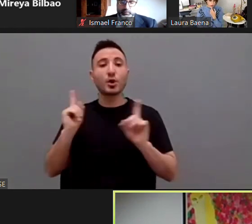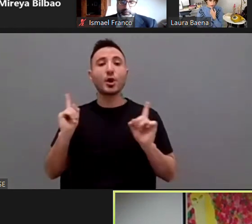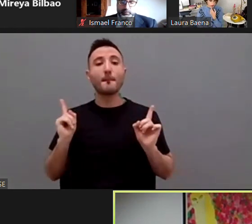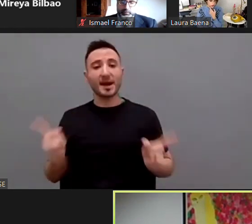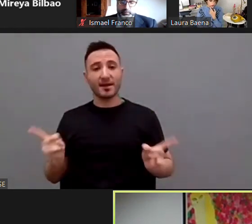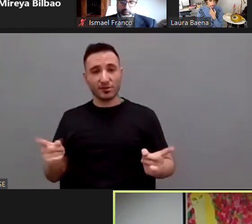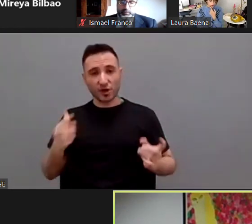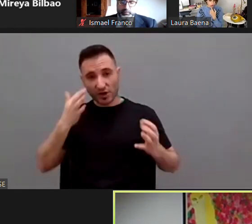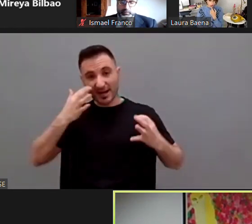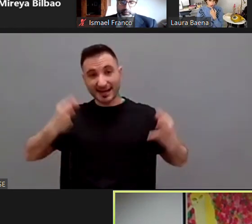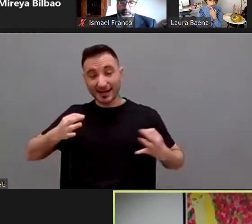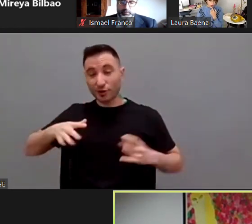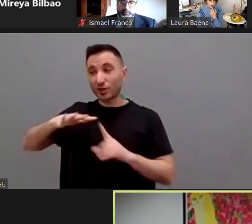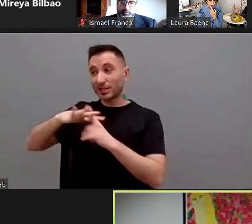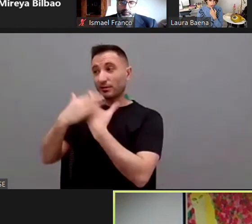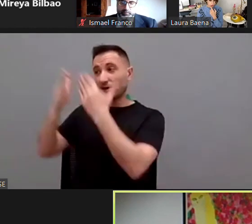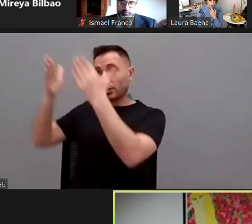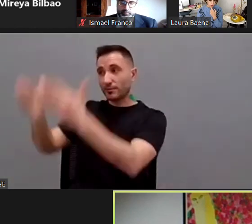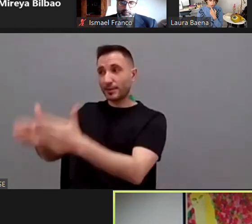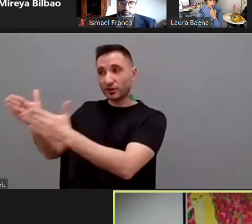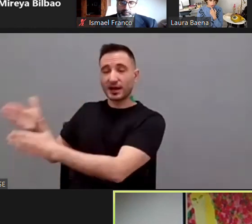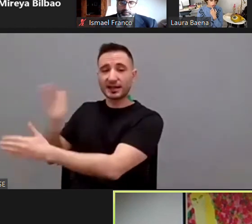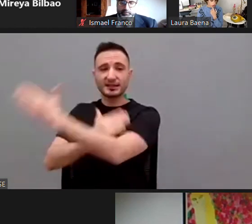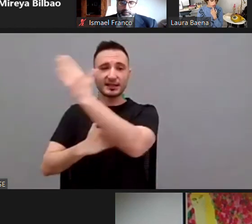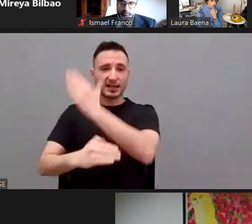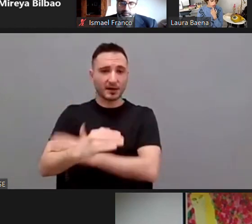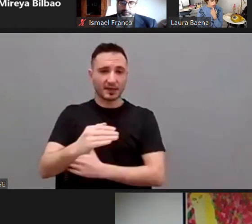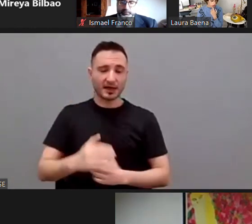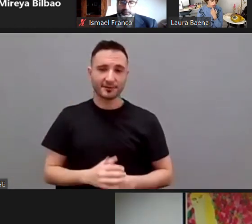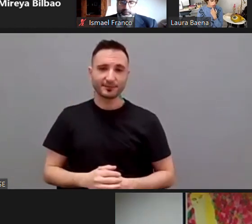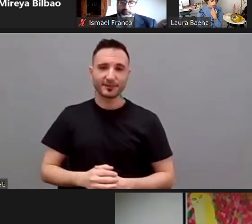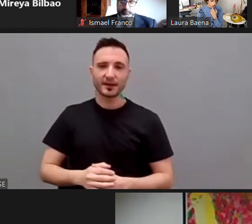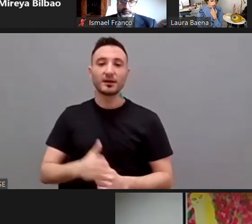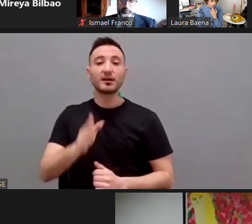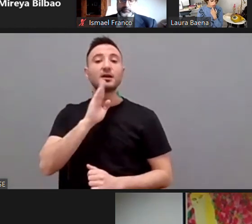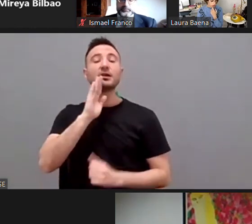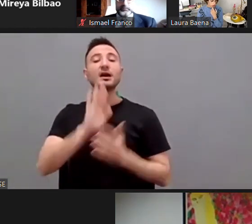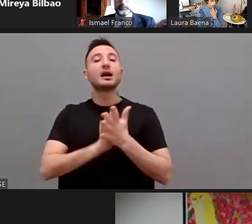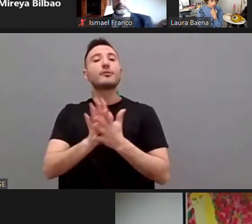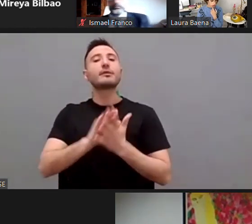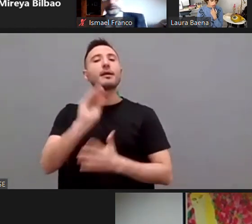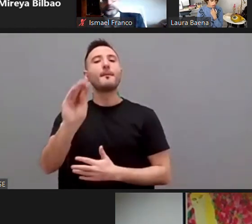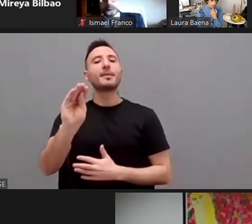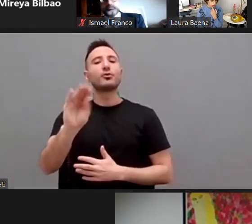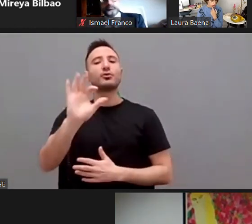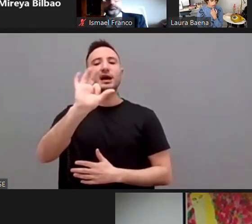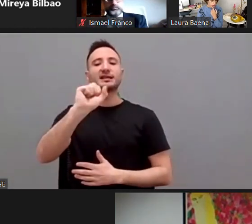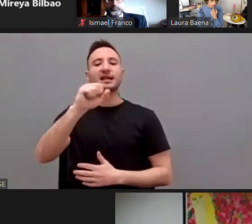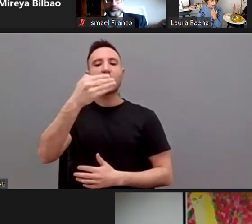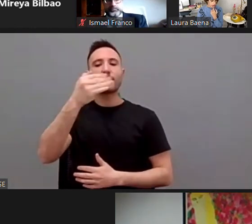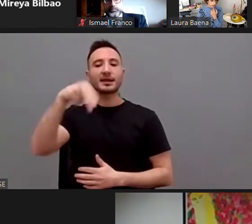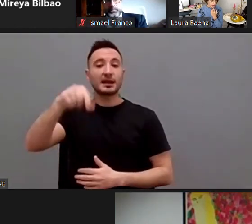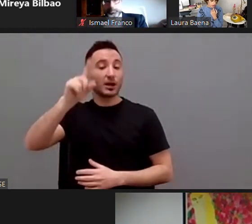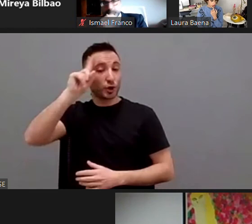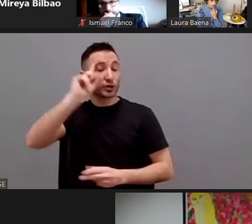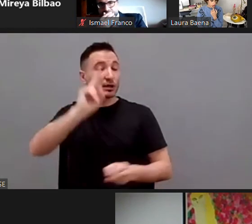riesgos en esos casos, ¿no? Te decía, Sabina, que hay una pregunta que no sé si